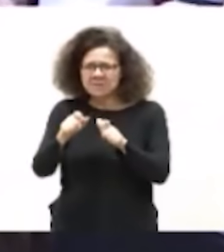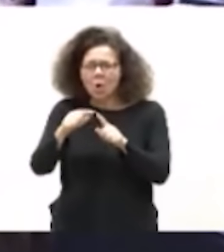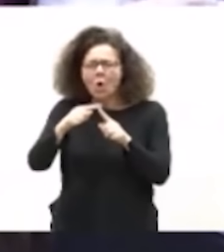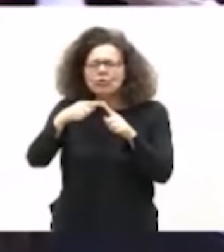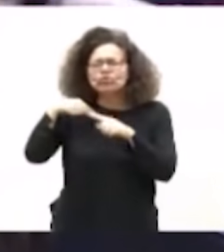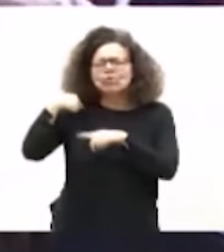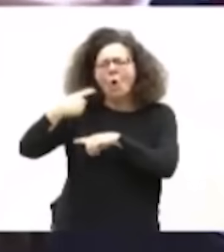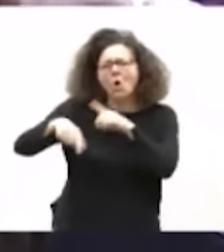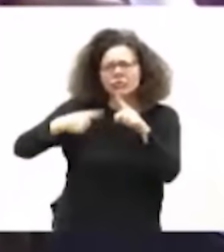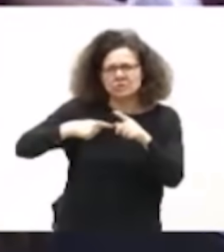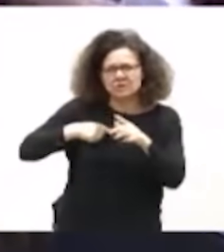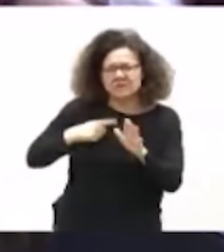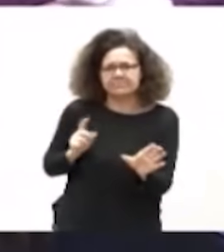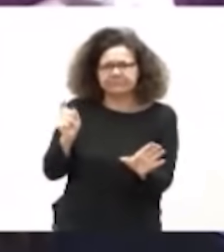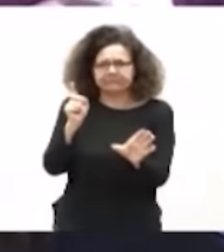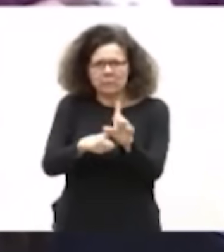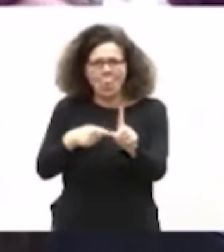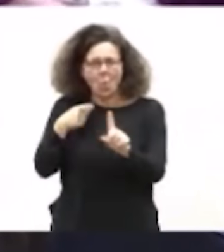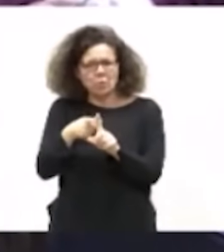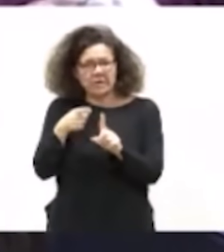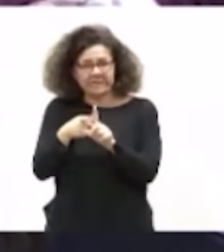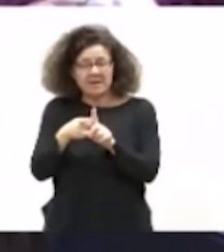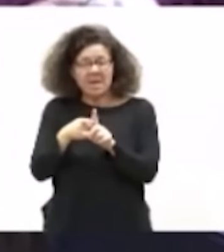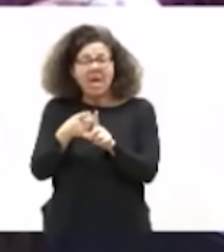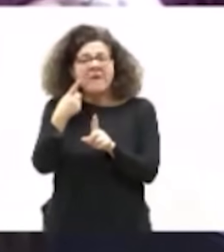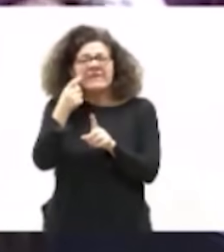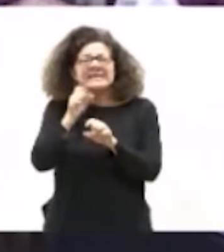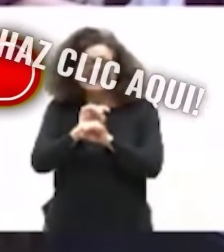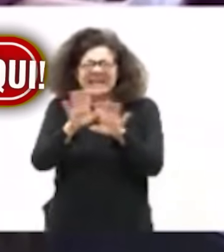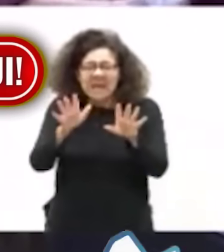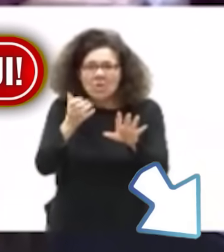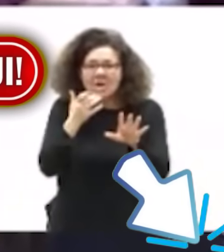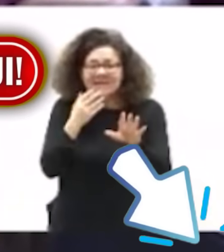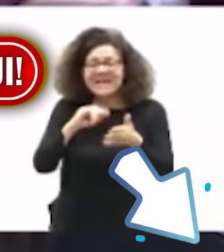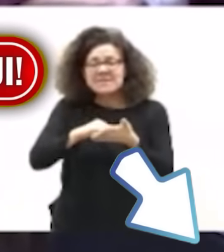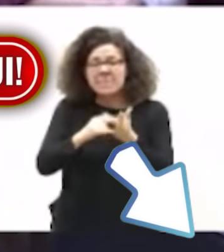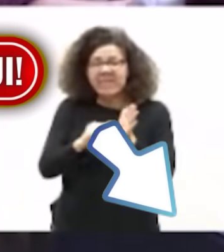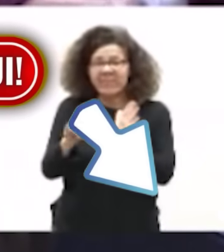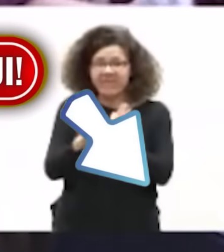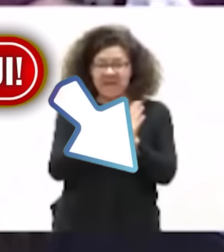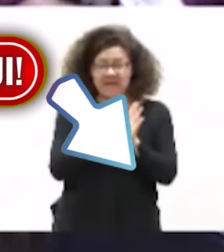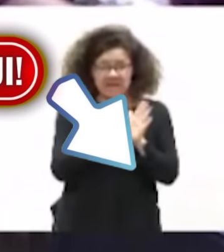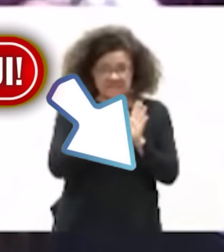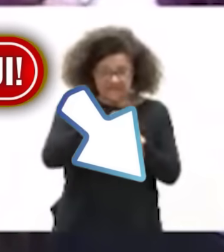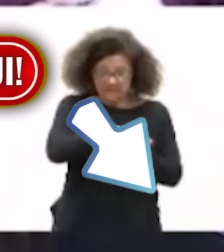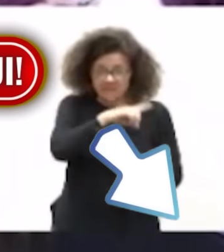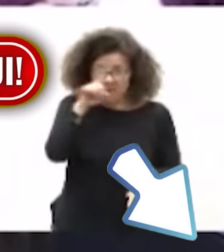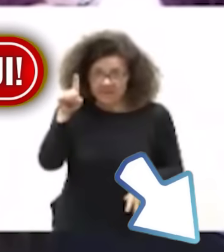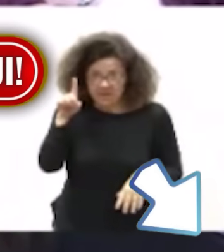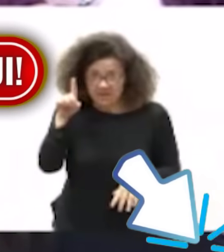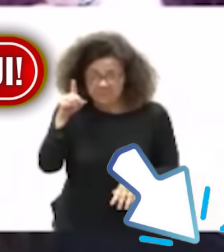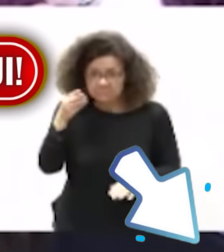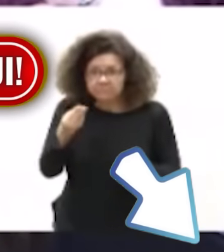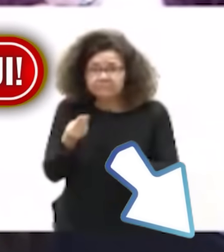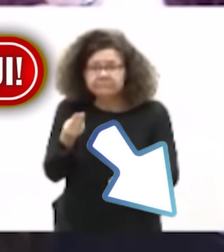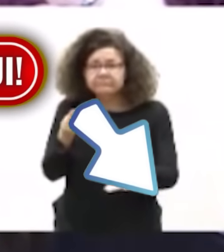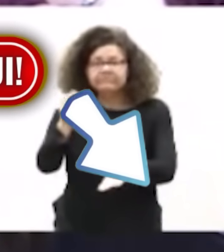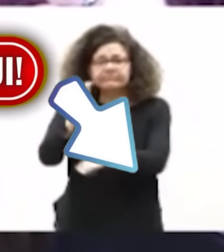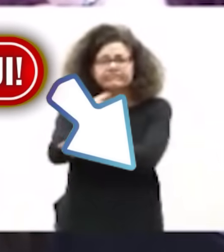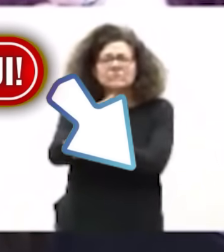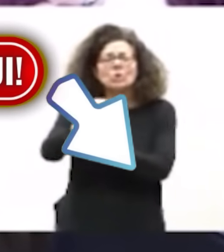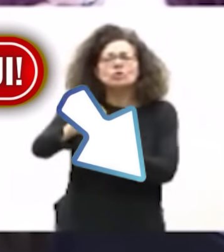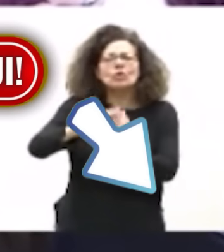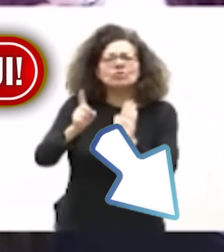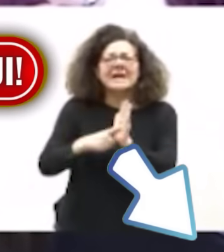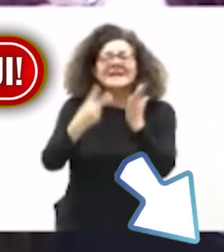través de ese sistema. Fíjense si lo tenemos claro, que hemos dotado al plan de cercanías de Madrid con una cuantía total